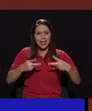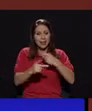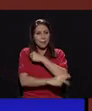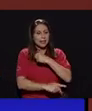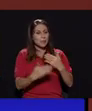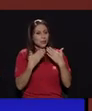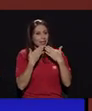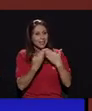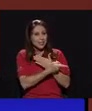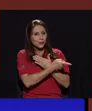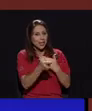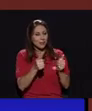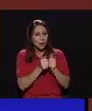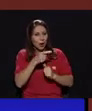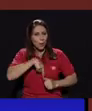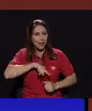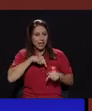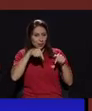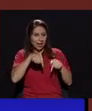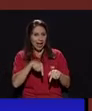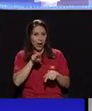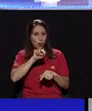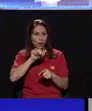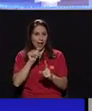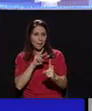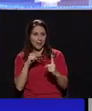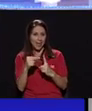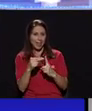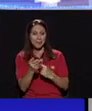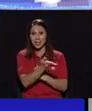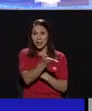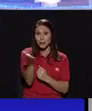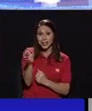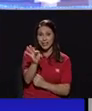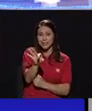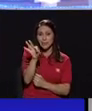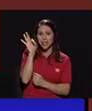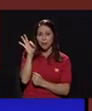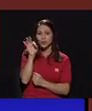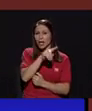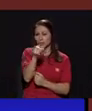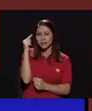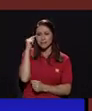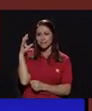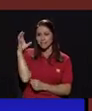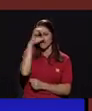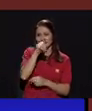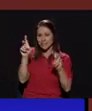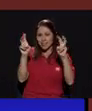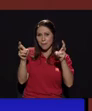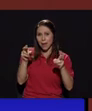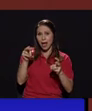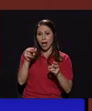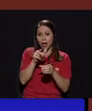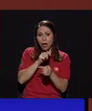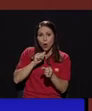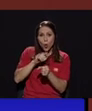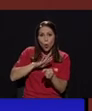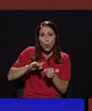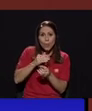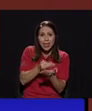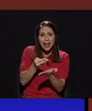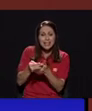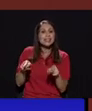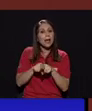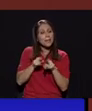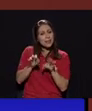del país. Muchas gracias a ustedes por acompañarnos en esta oportunidad en Una Mirada. Y a ustedes los invitamos a tomar conciencia sobre este tema. Los humedales también